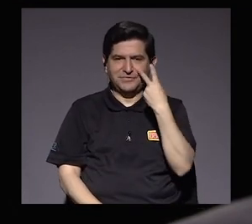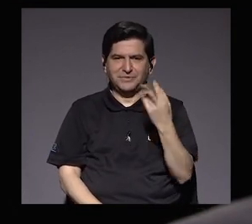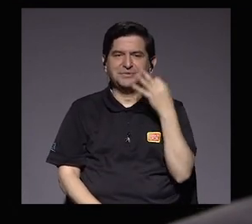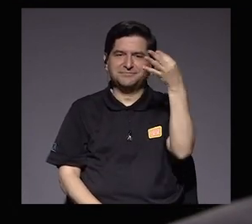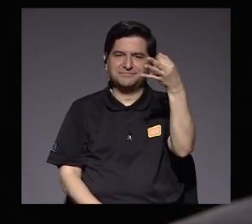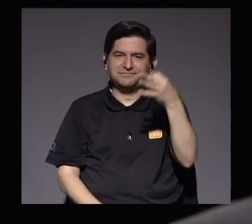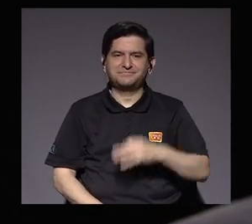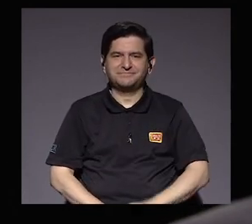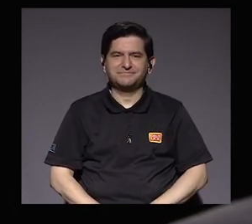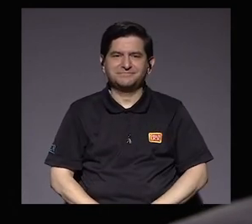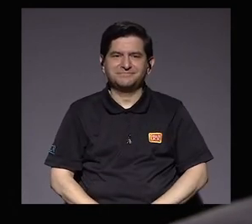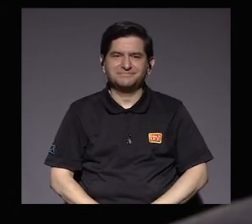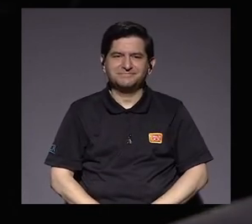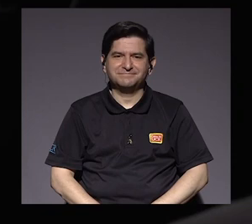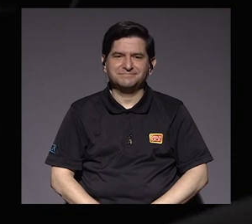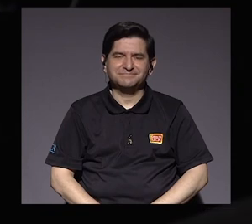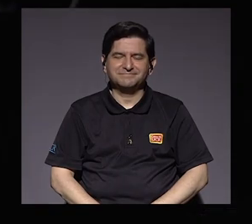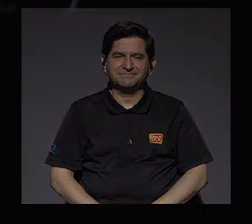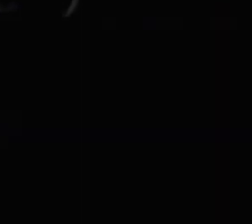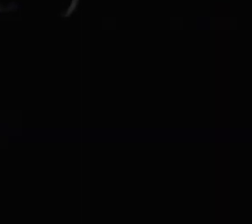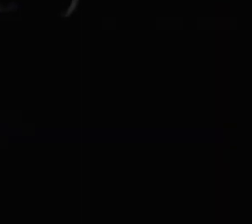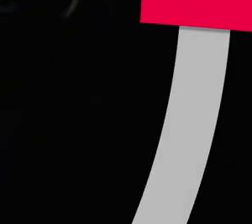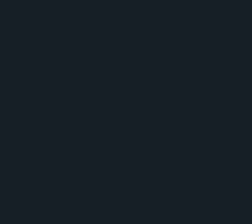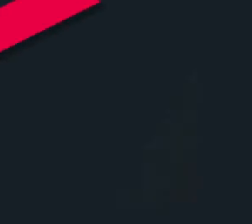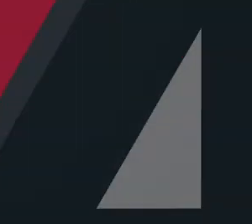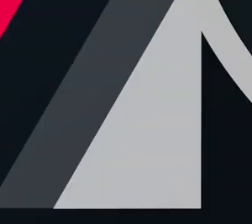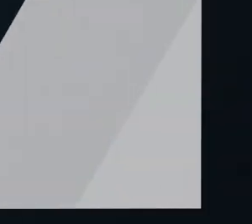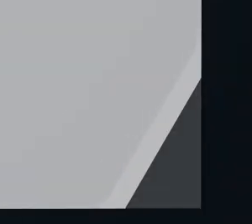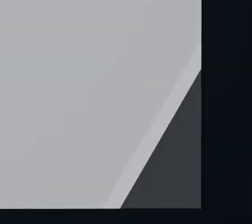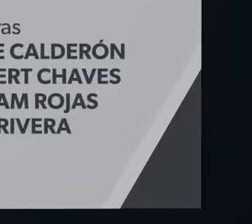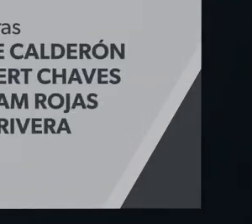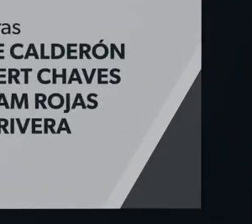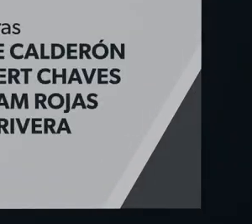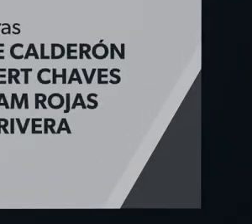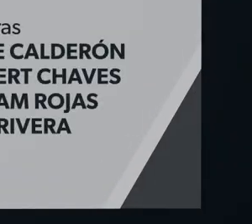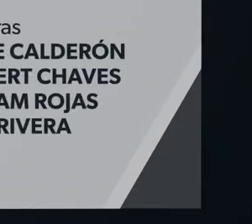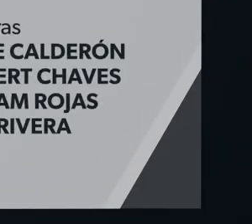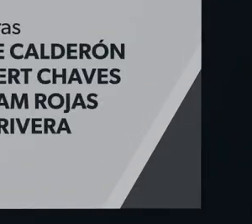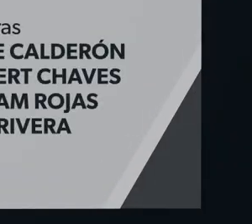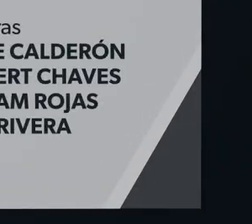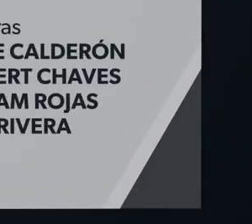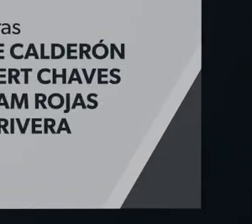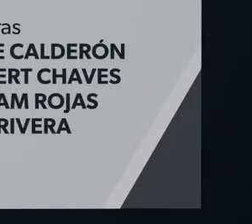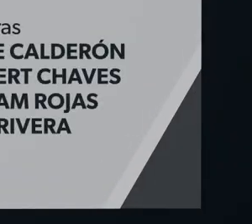es Super Tuanis. Hasta luego.